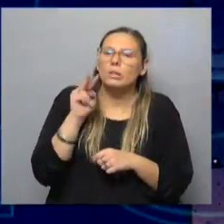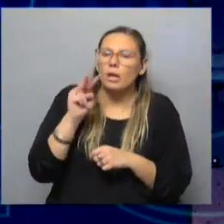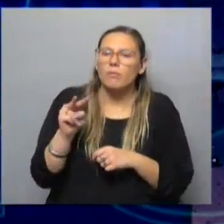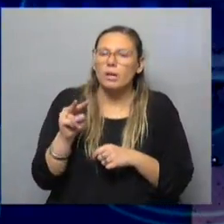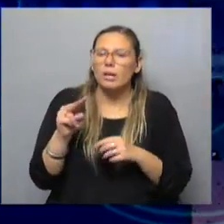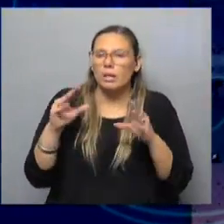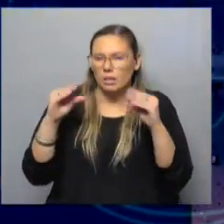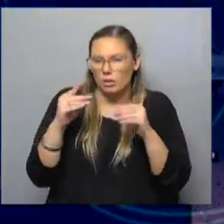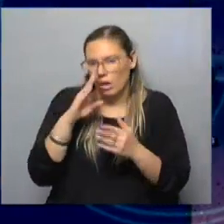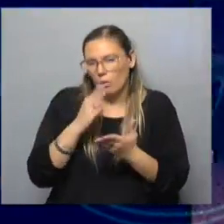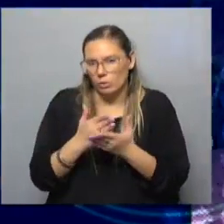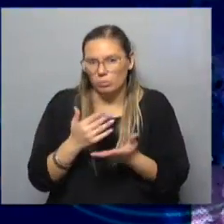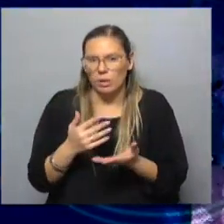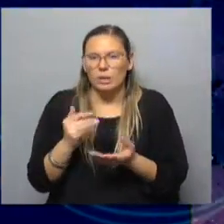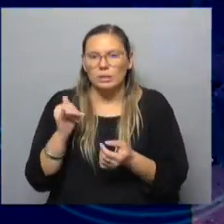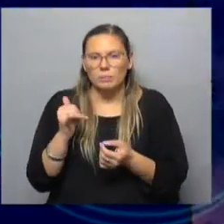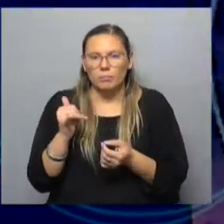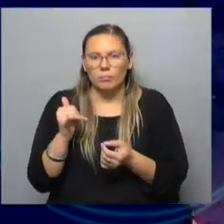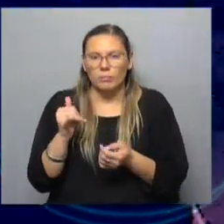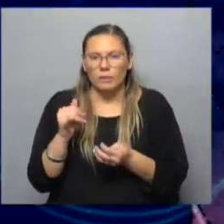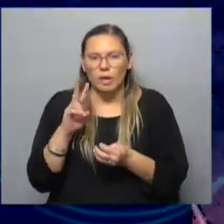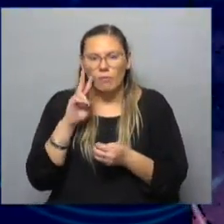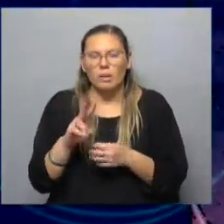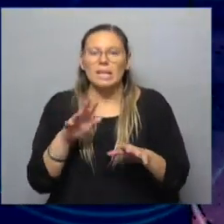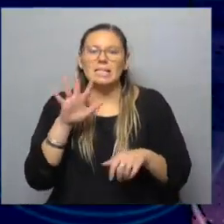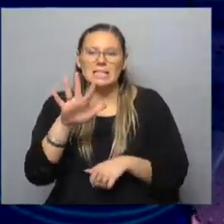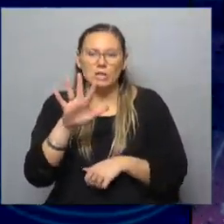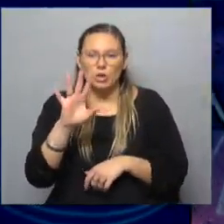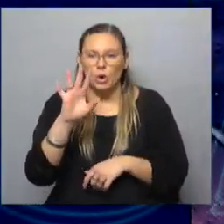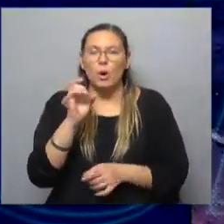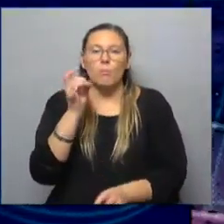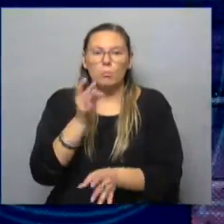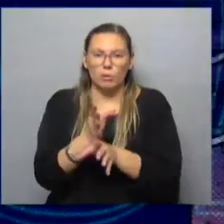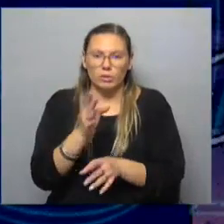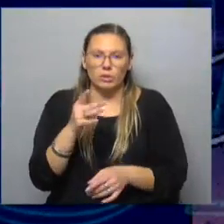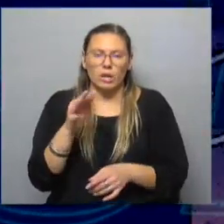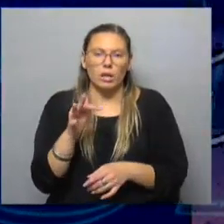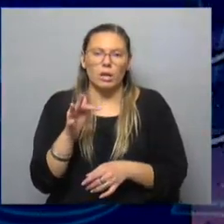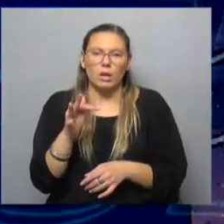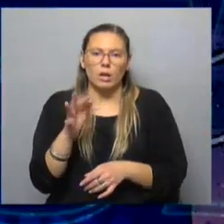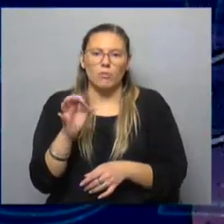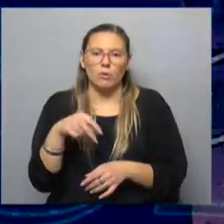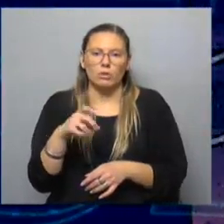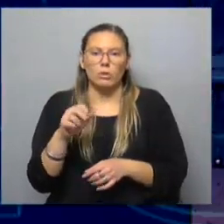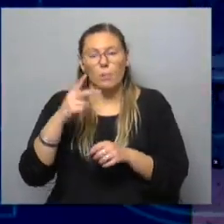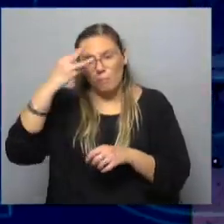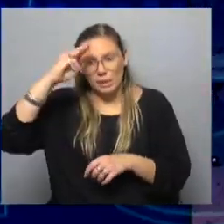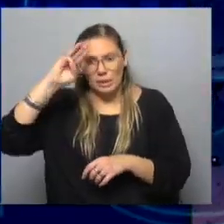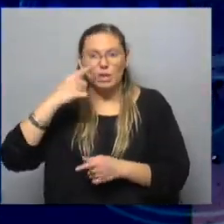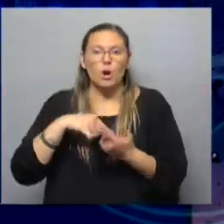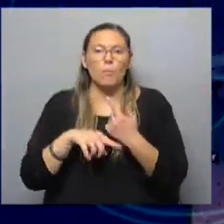la de fondo es la última, ¿no? Sí, vamos a ver 5 profesionales, ¿sí? La de fondo, como tú dices, es el título mexicano, pero por